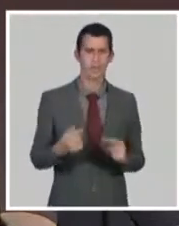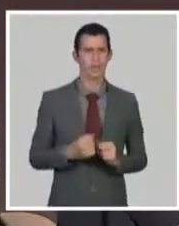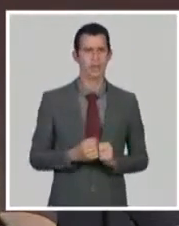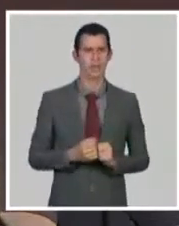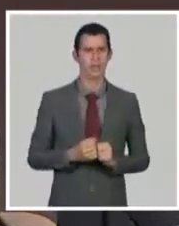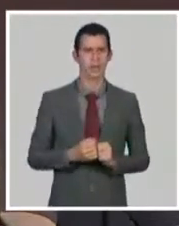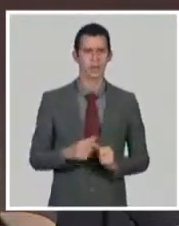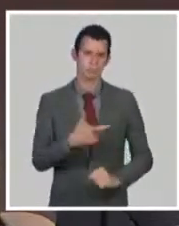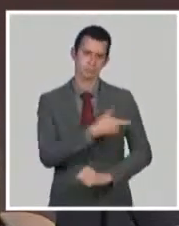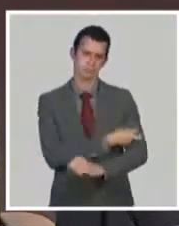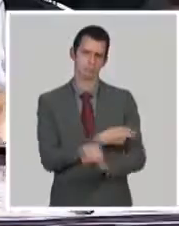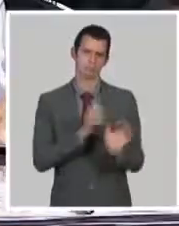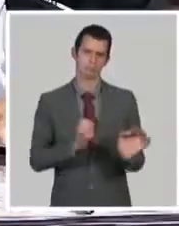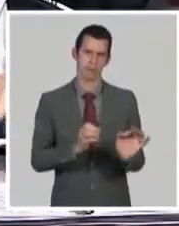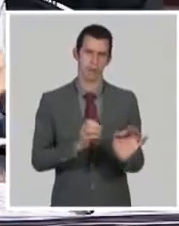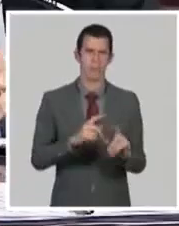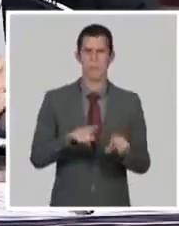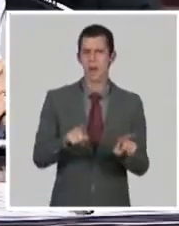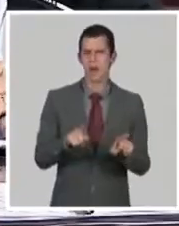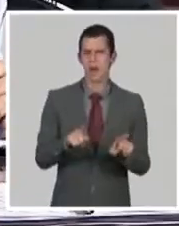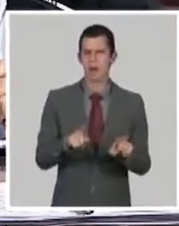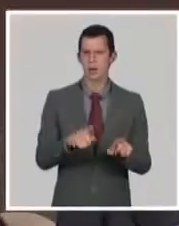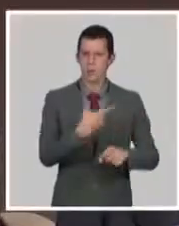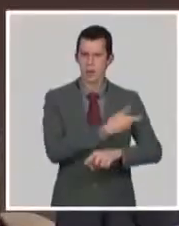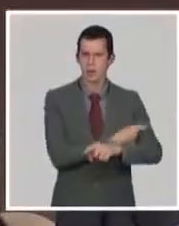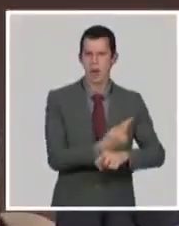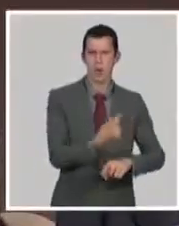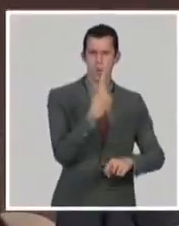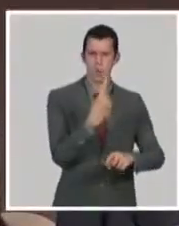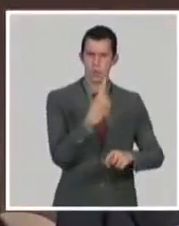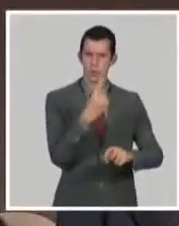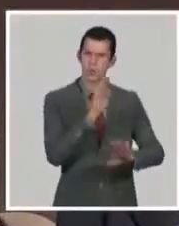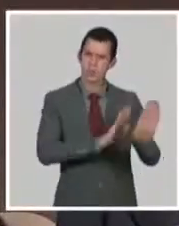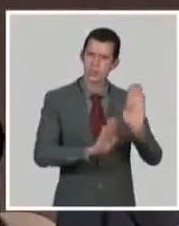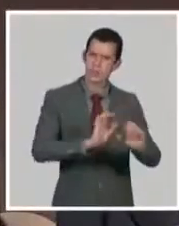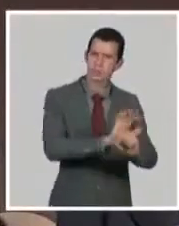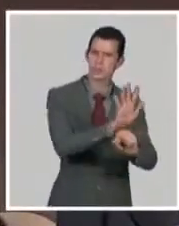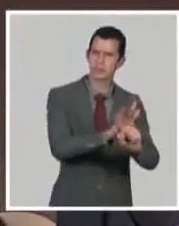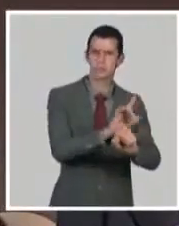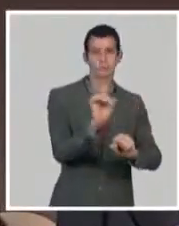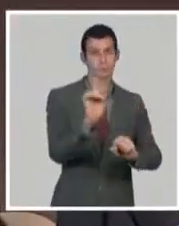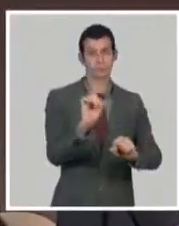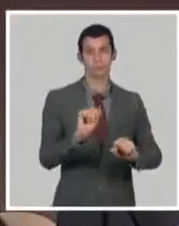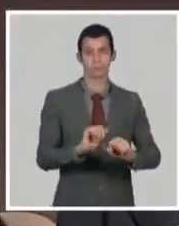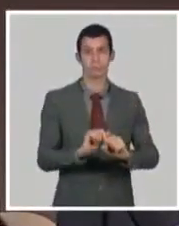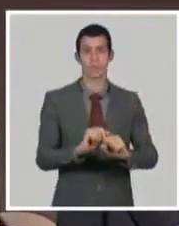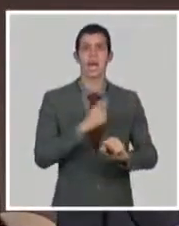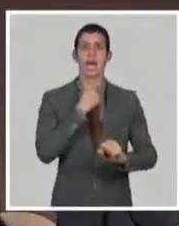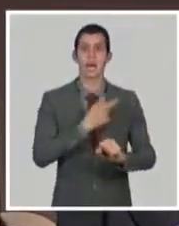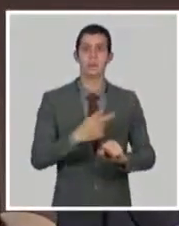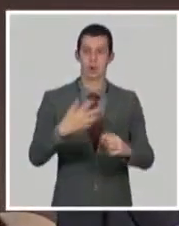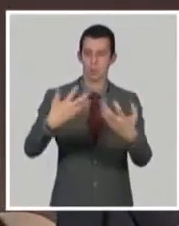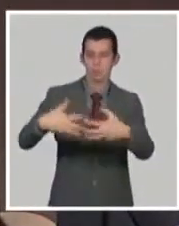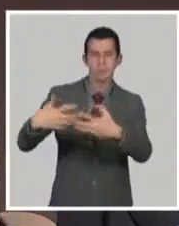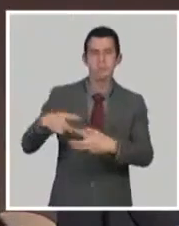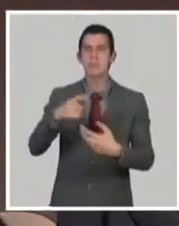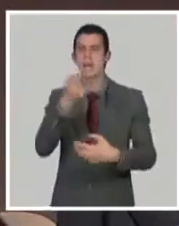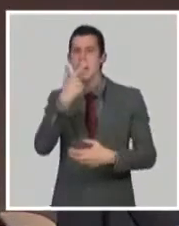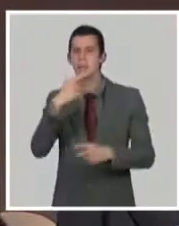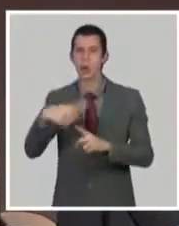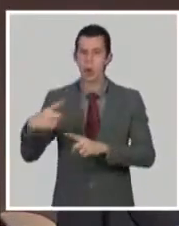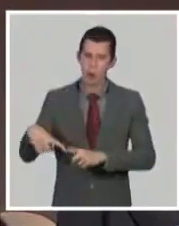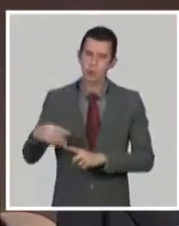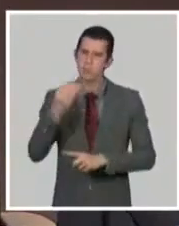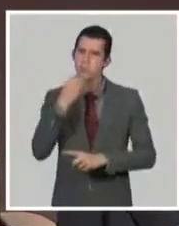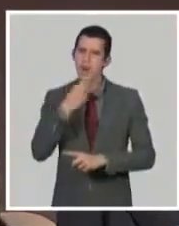medicamentos, de la COVID. De la COVID. Nosotros tenemos una situación compleja con el tema de los medicamentos por la falta de recursos para